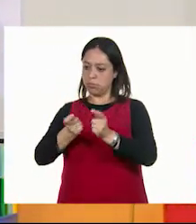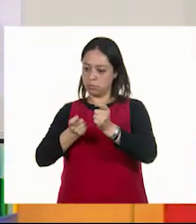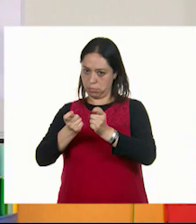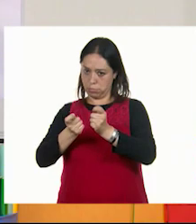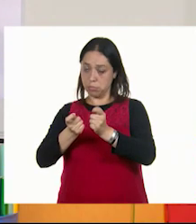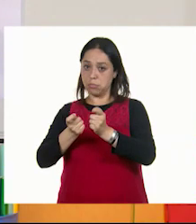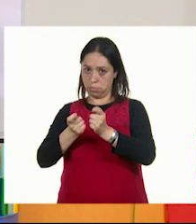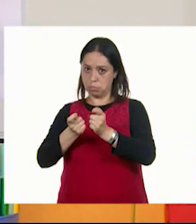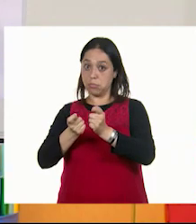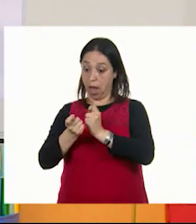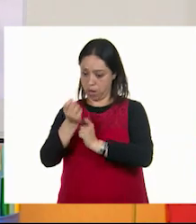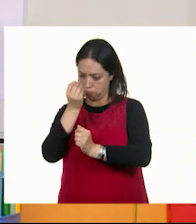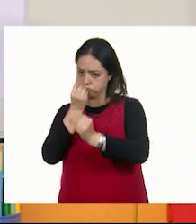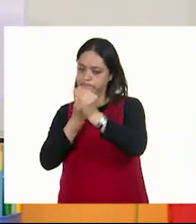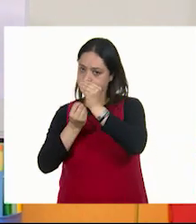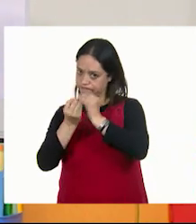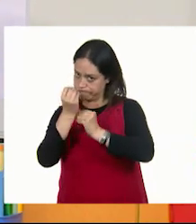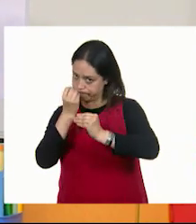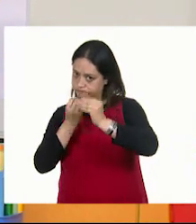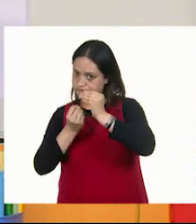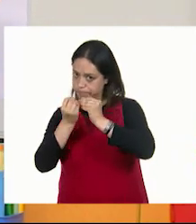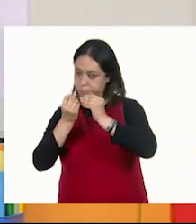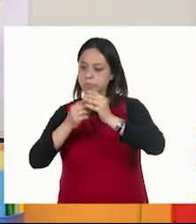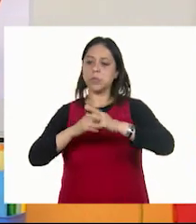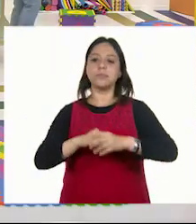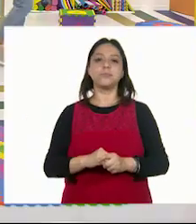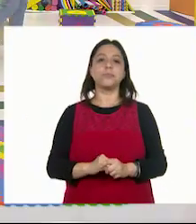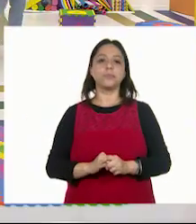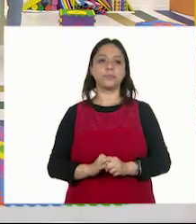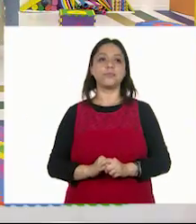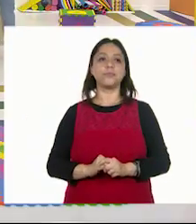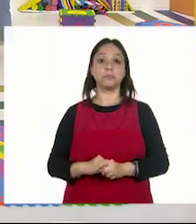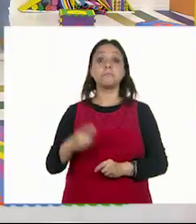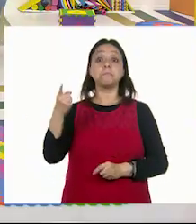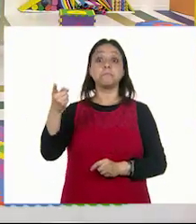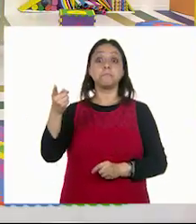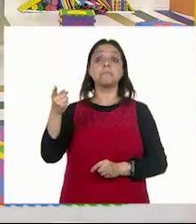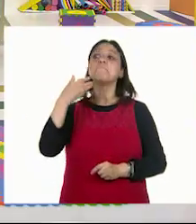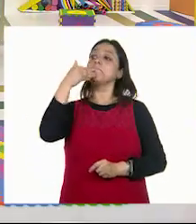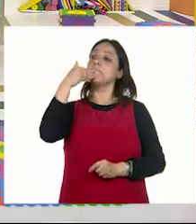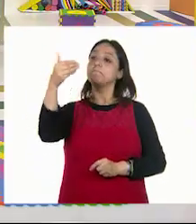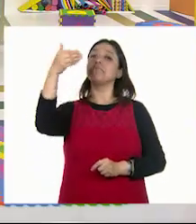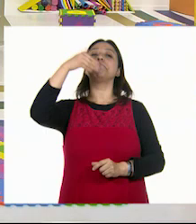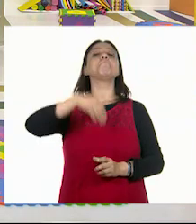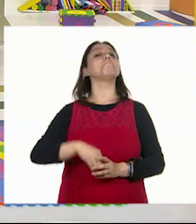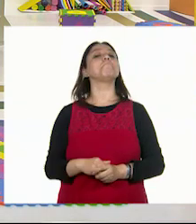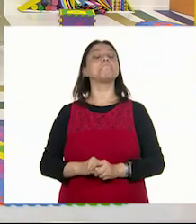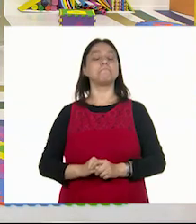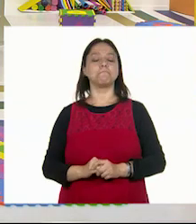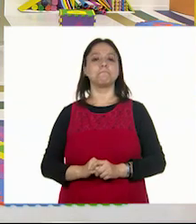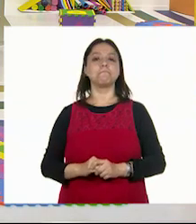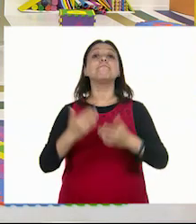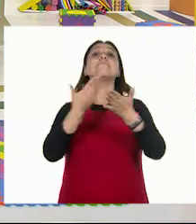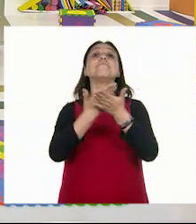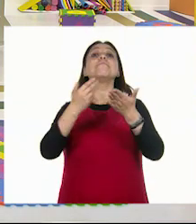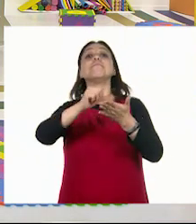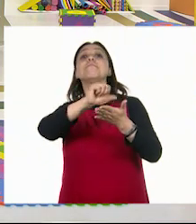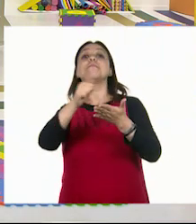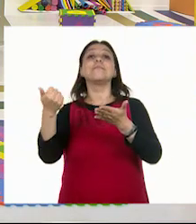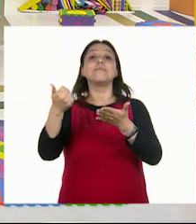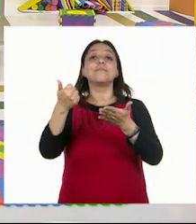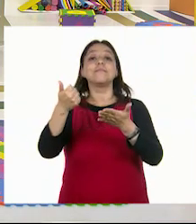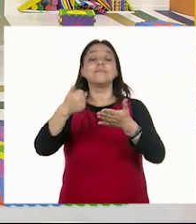suficiente. ¡Excelente! A ver. Ahí. ¡Excelente! Muy bien. ¿Qué sigue? ¿Qué sigue?